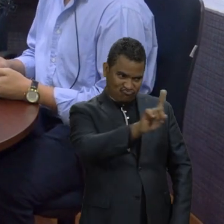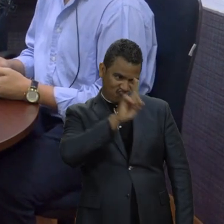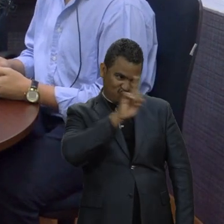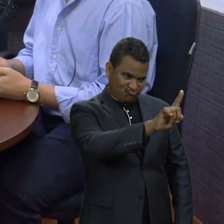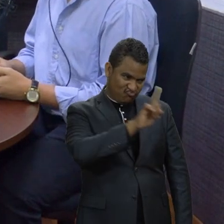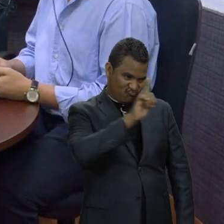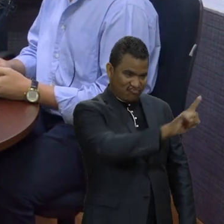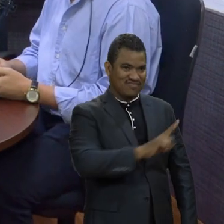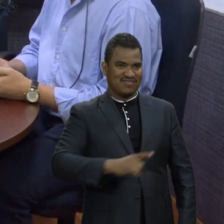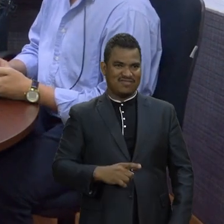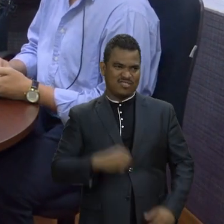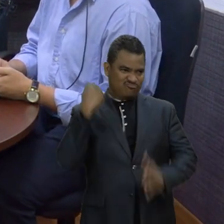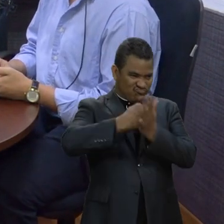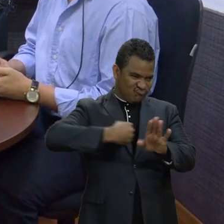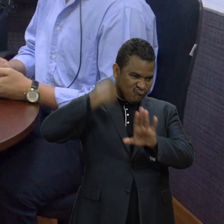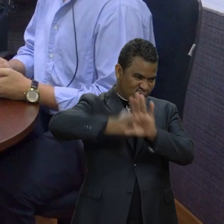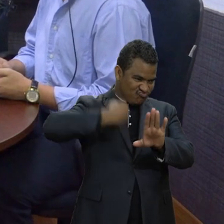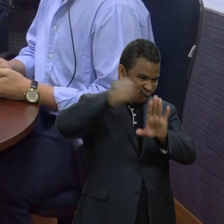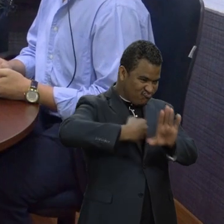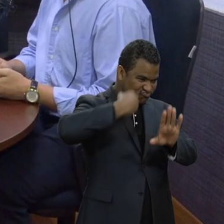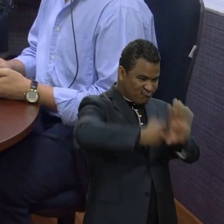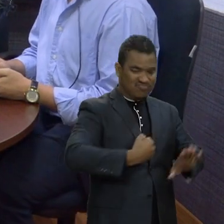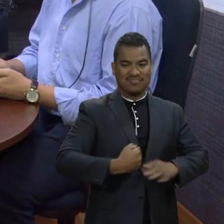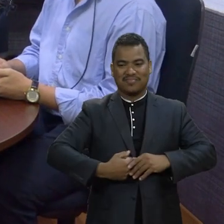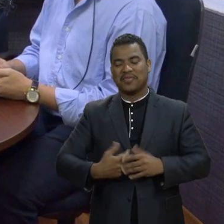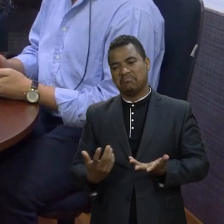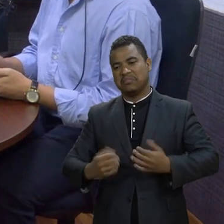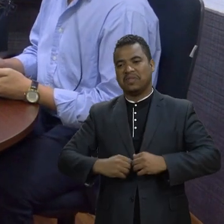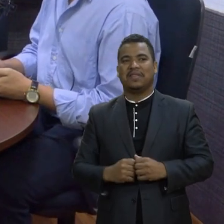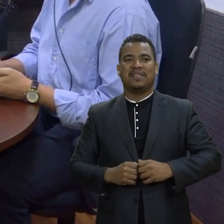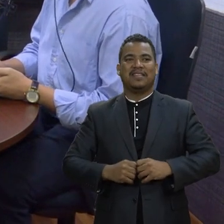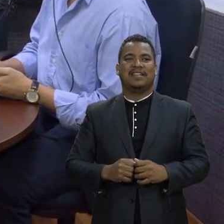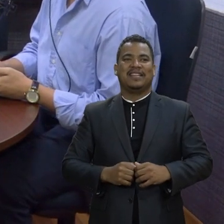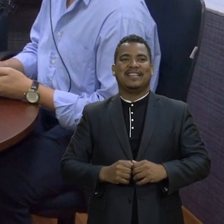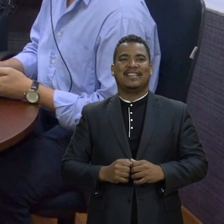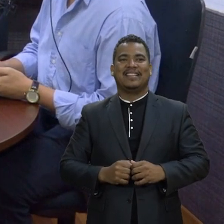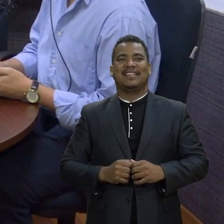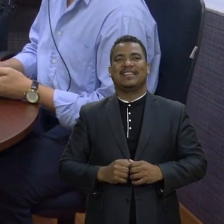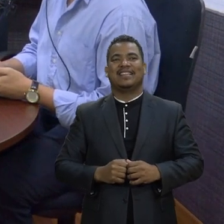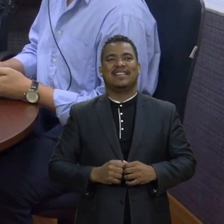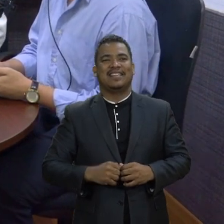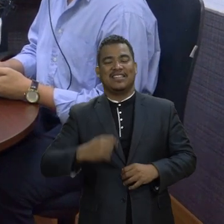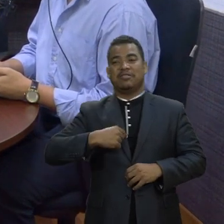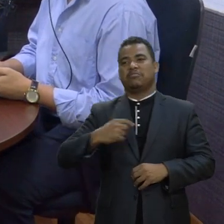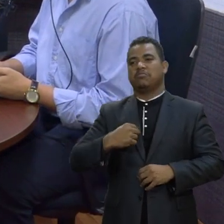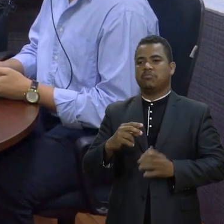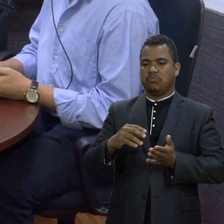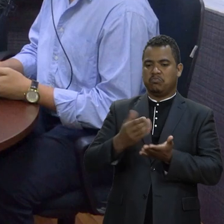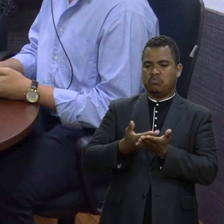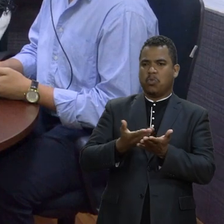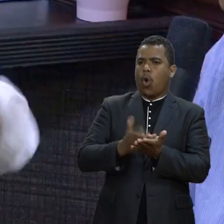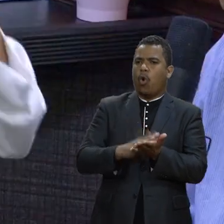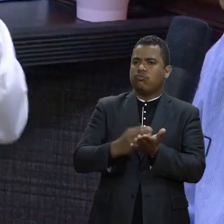creo que sí. Guerrillera, que arreta esta mujer. Claro que sí. ¿Algo favorito? Ay, yo soy vegana